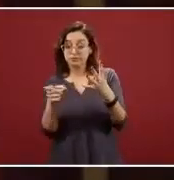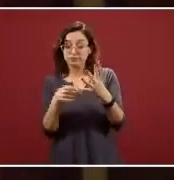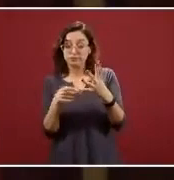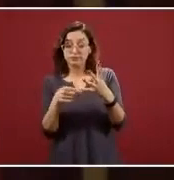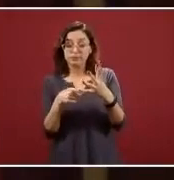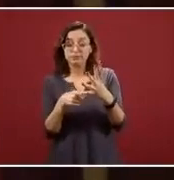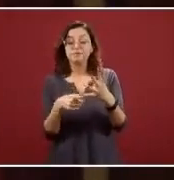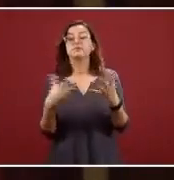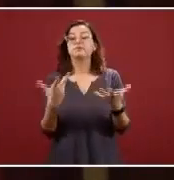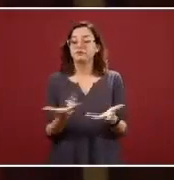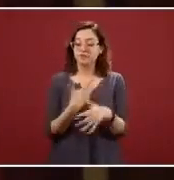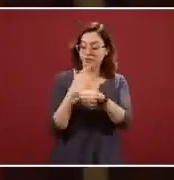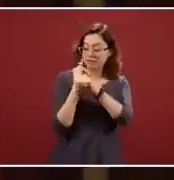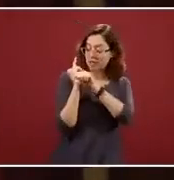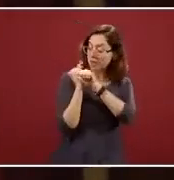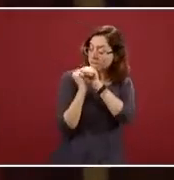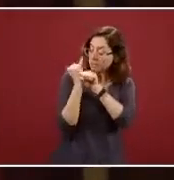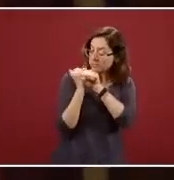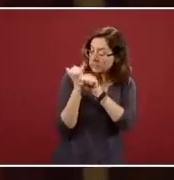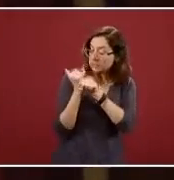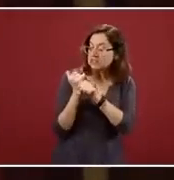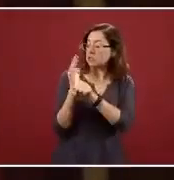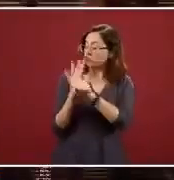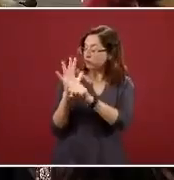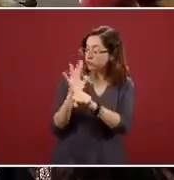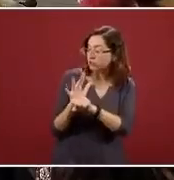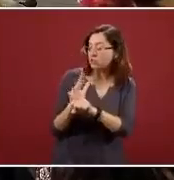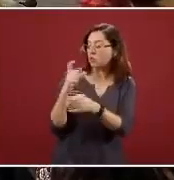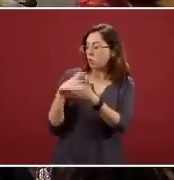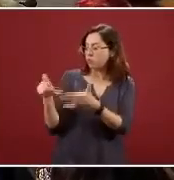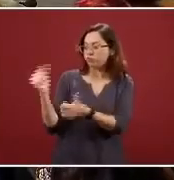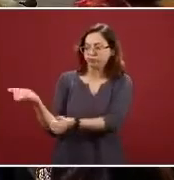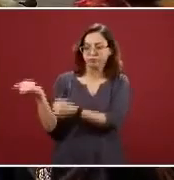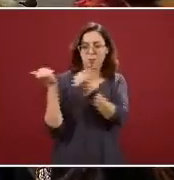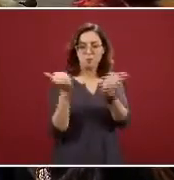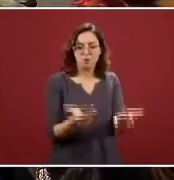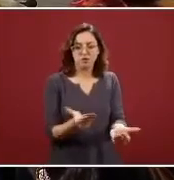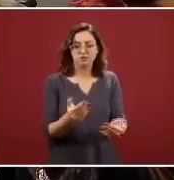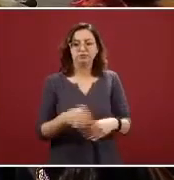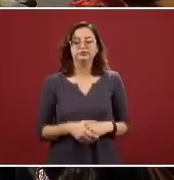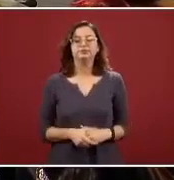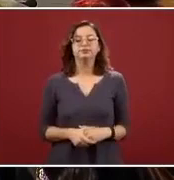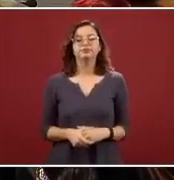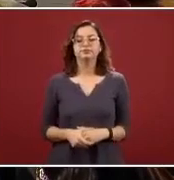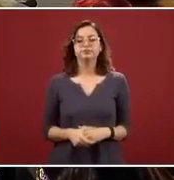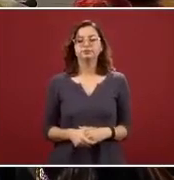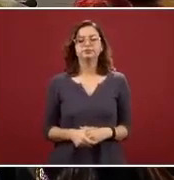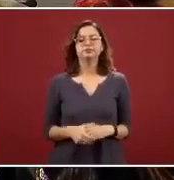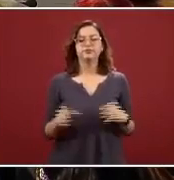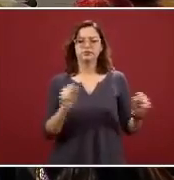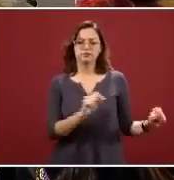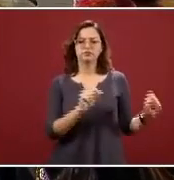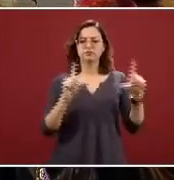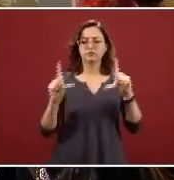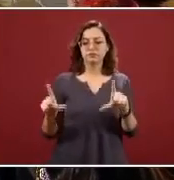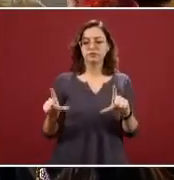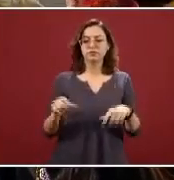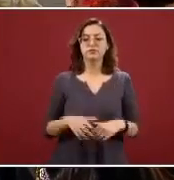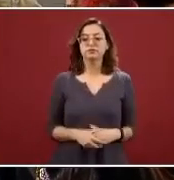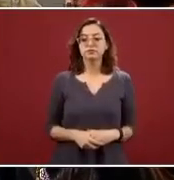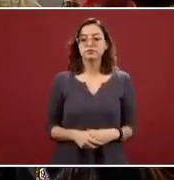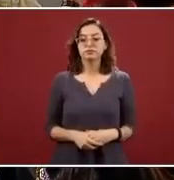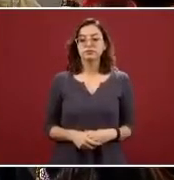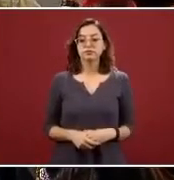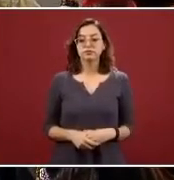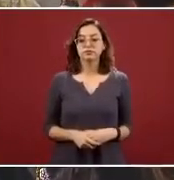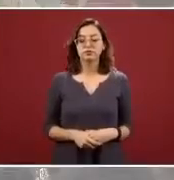de mercado, abasto y compra de los insumos. Pásenme la siguiente, por favor. Les voy a contar un poco lo que les comenté también